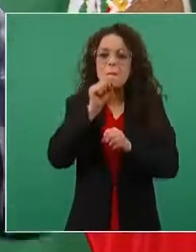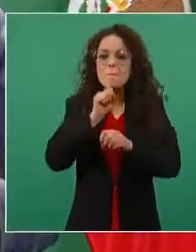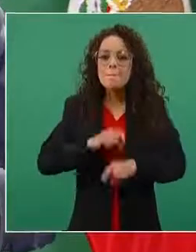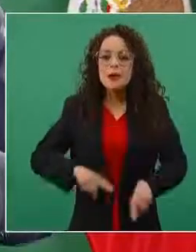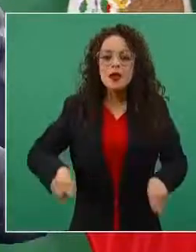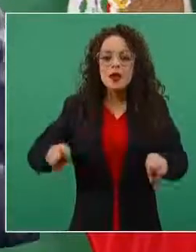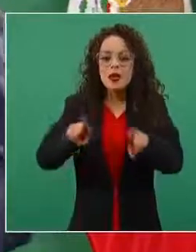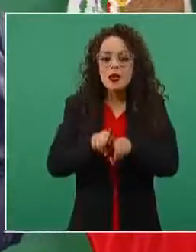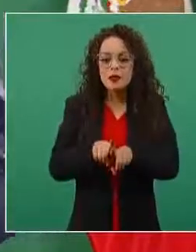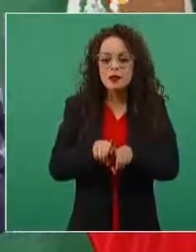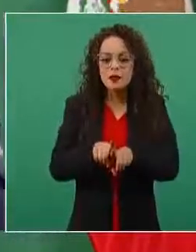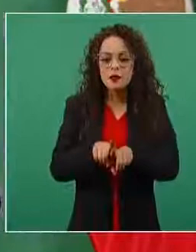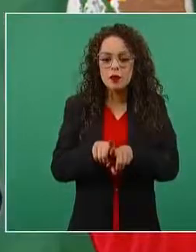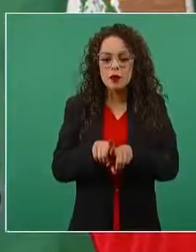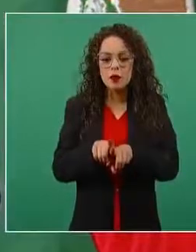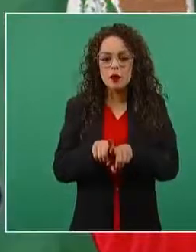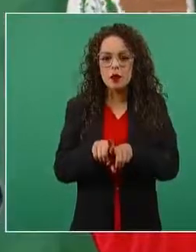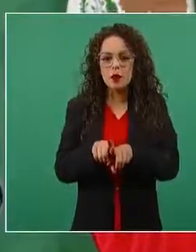de